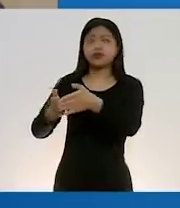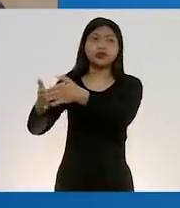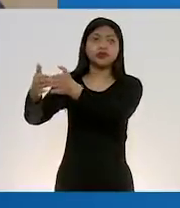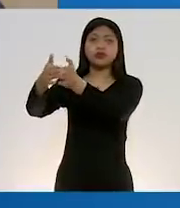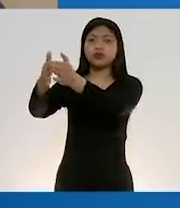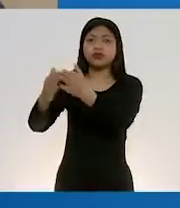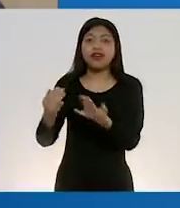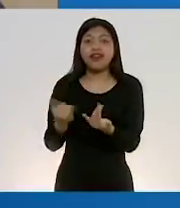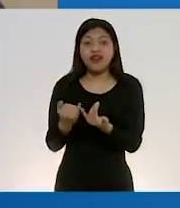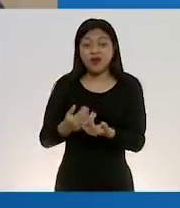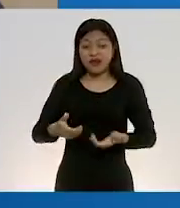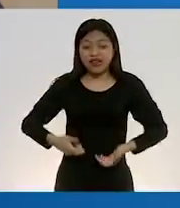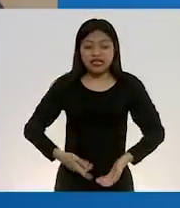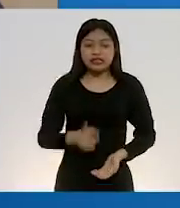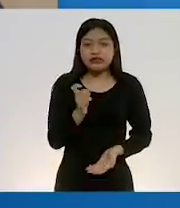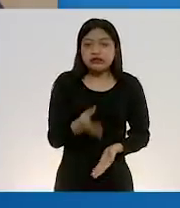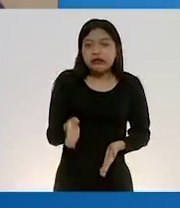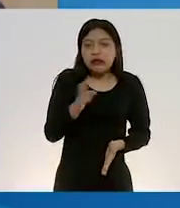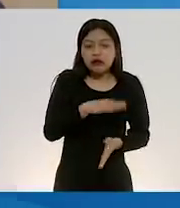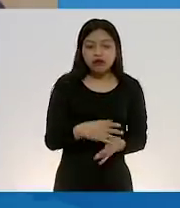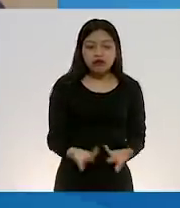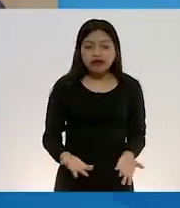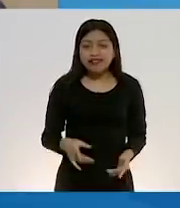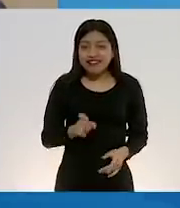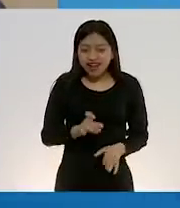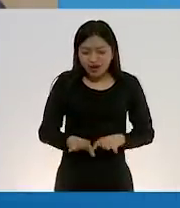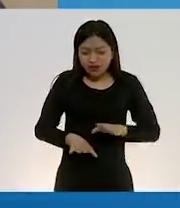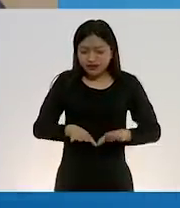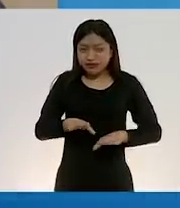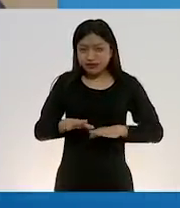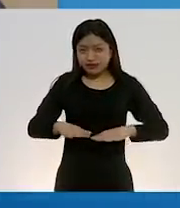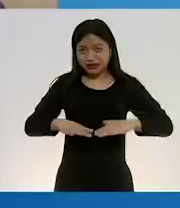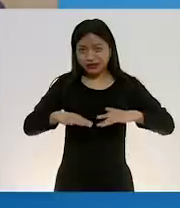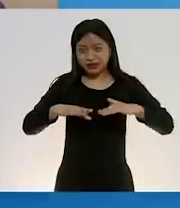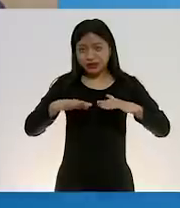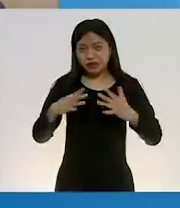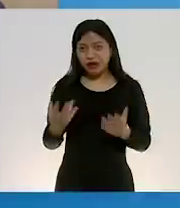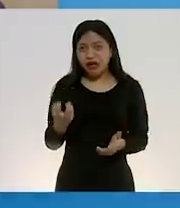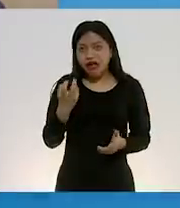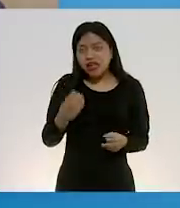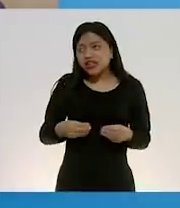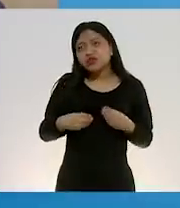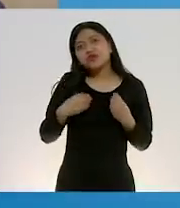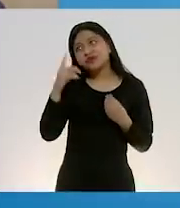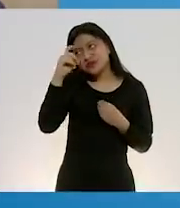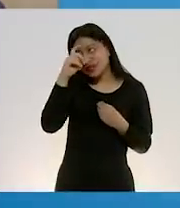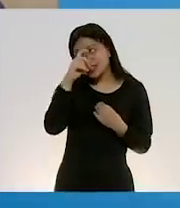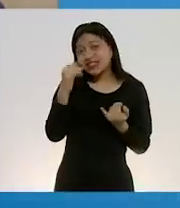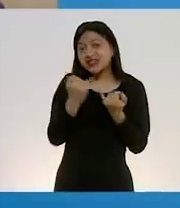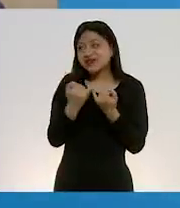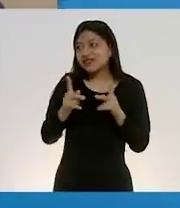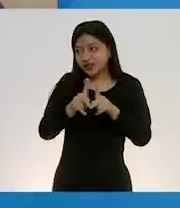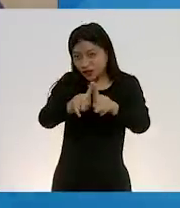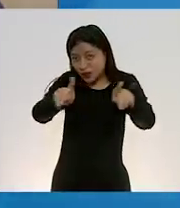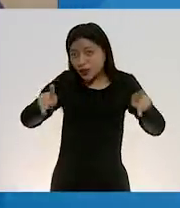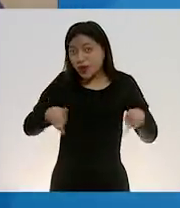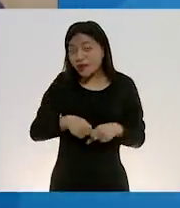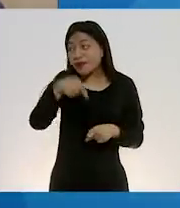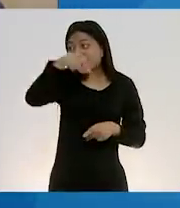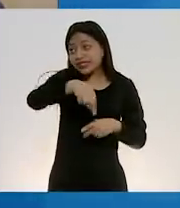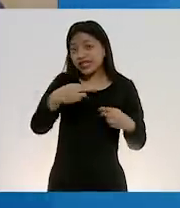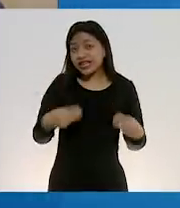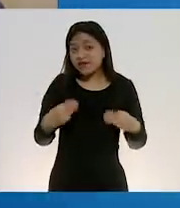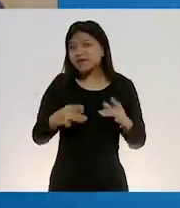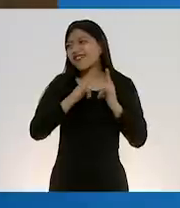están inundadas. Esto afecta a la vida cotidiana, por supuesto, pero también con plazas donde está el mercado,